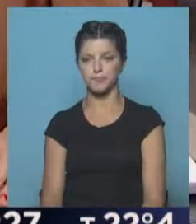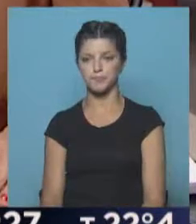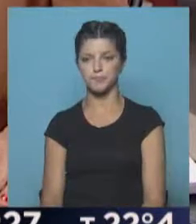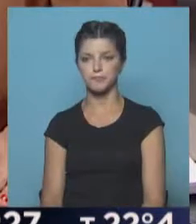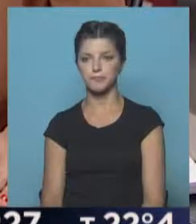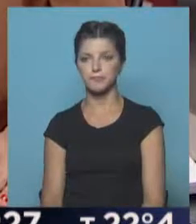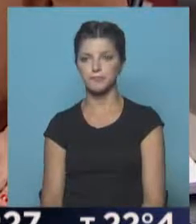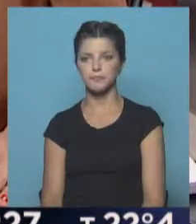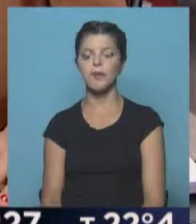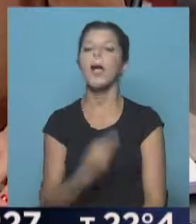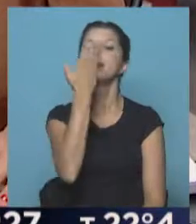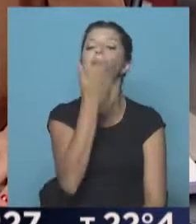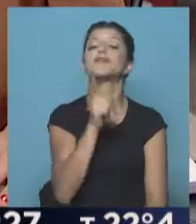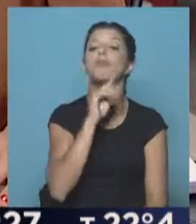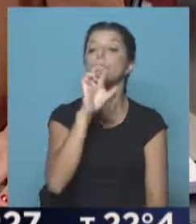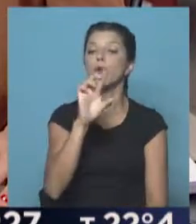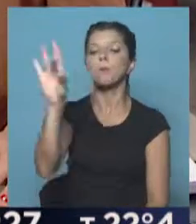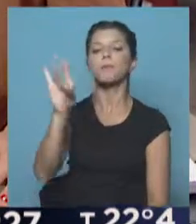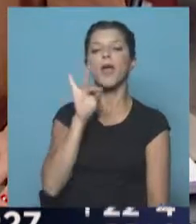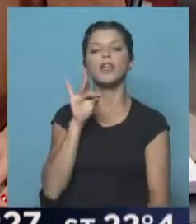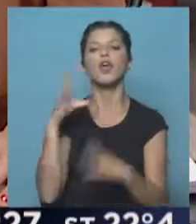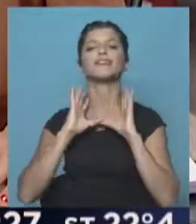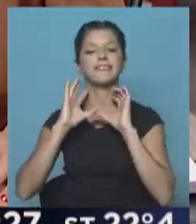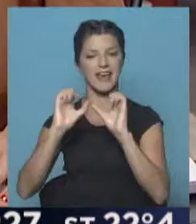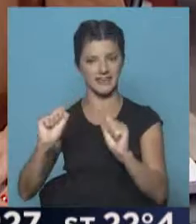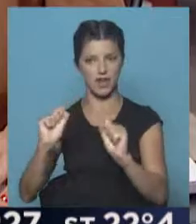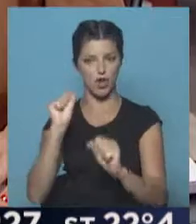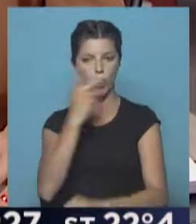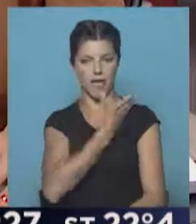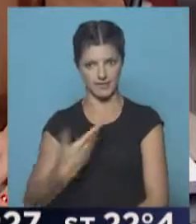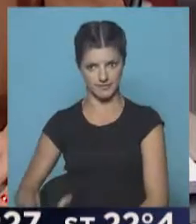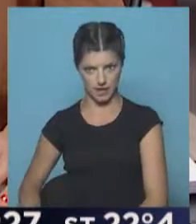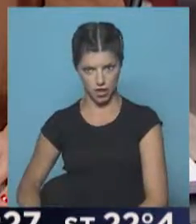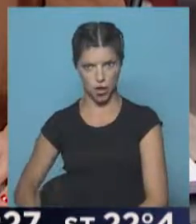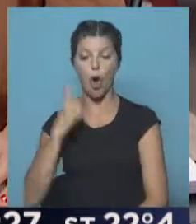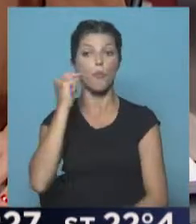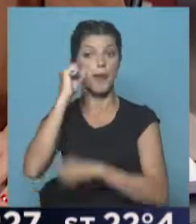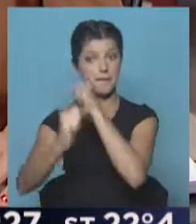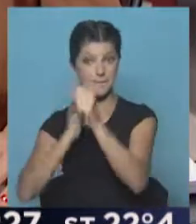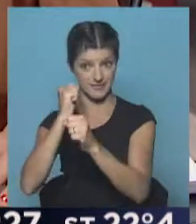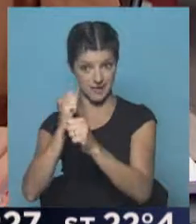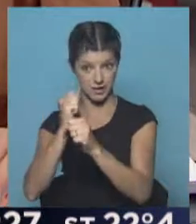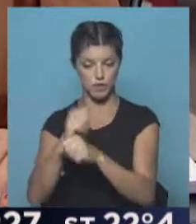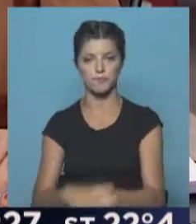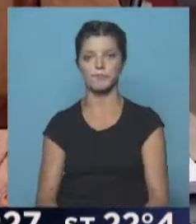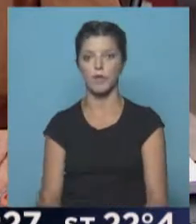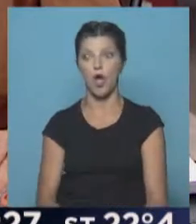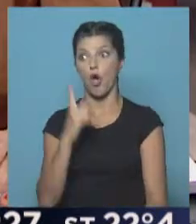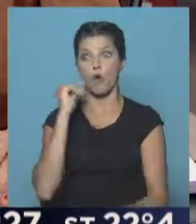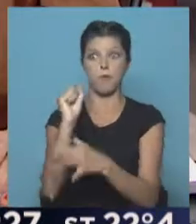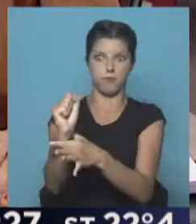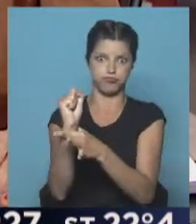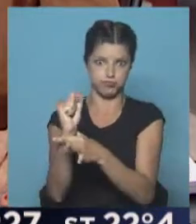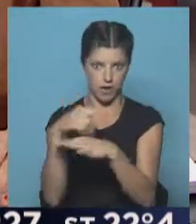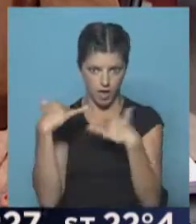Y Donald Trump confirmó quién va a ser su secretario de Estado, un empresario, el presidente de Exxon. Sí, un poderoso